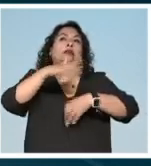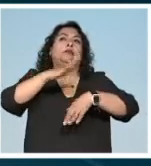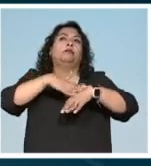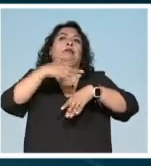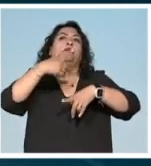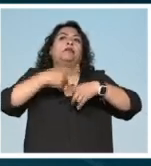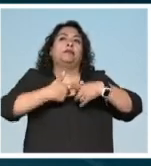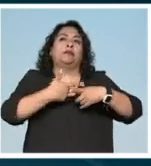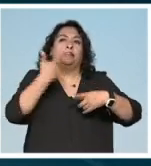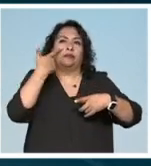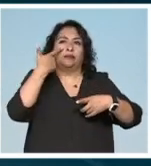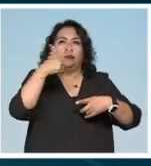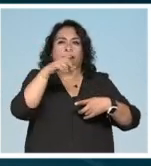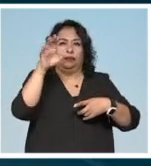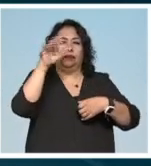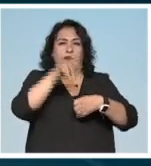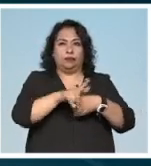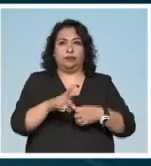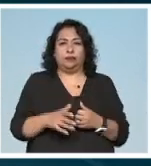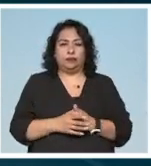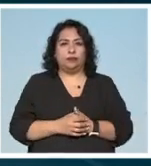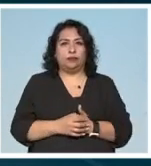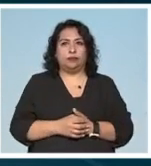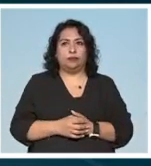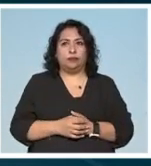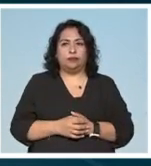aquellos sustentados en la cultura.